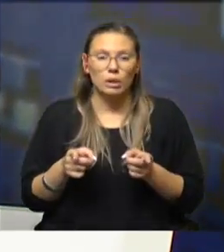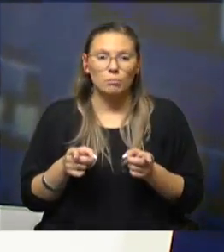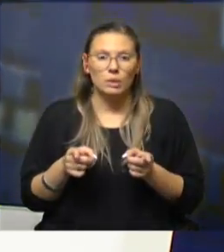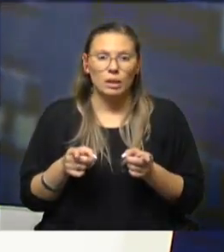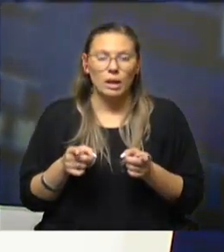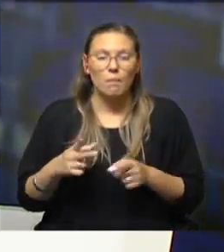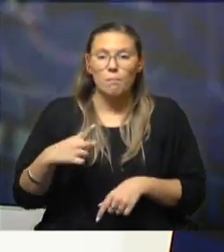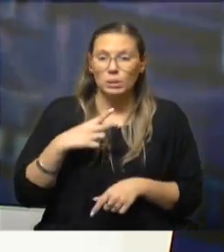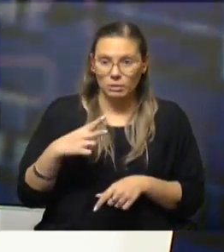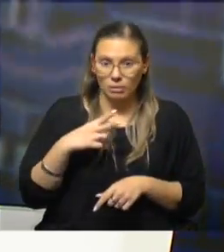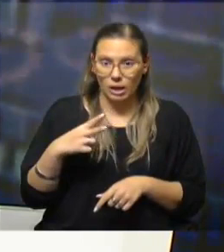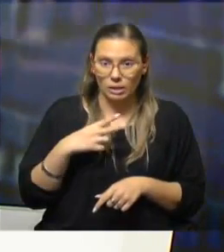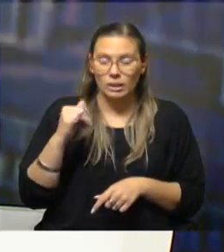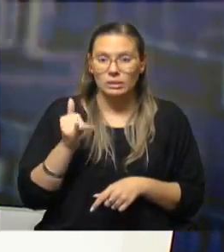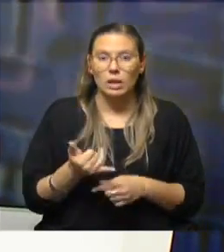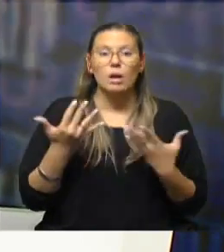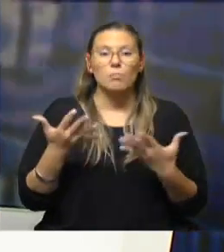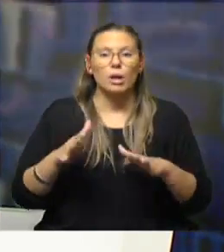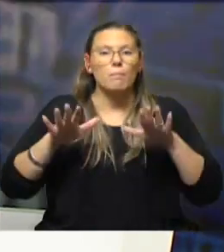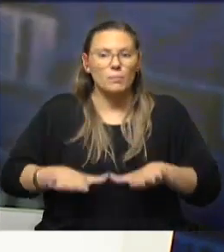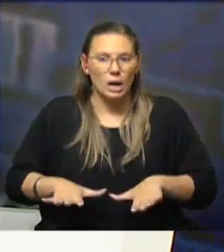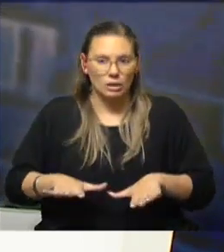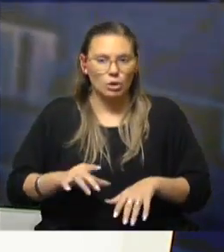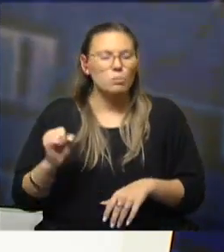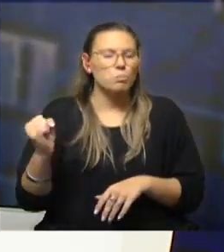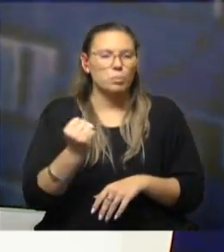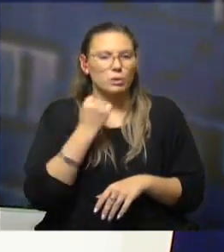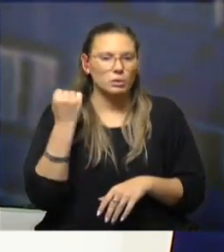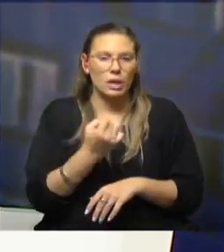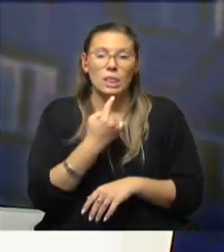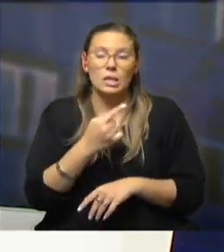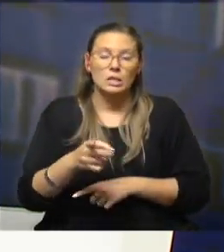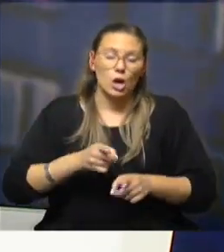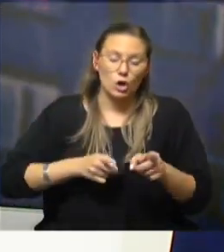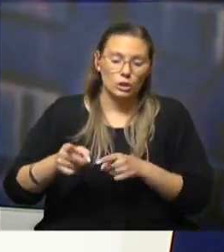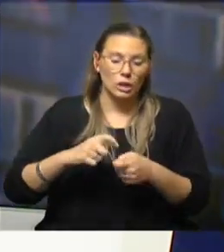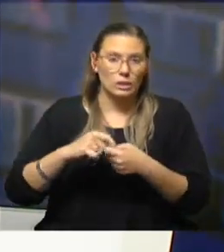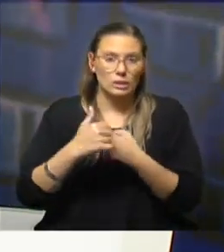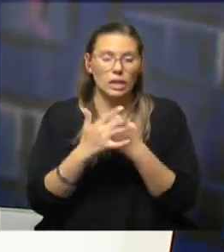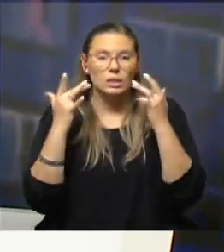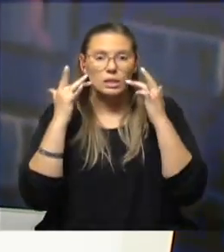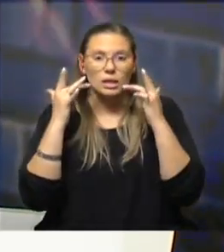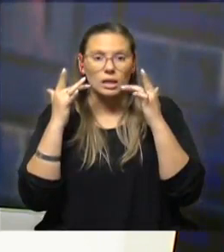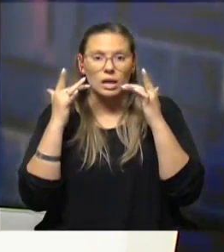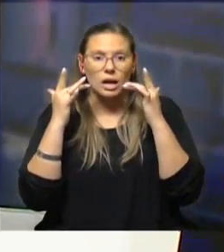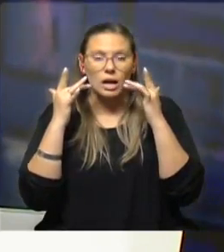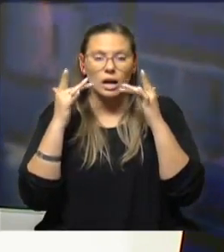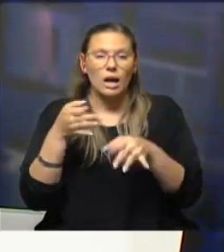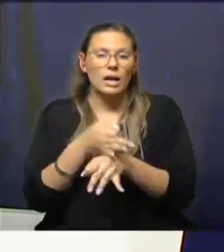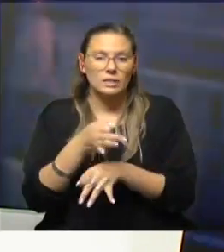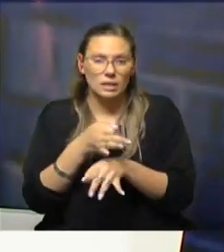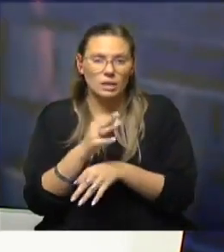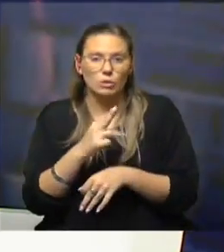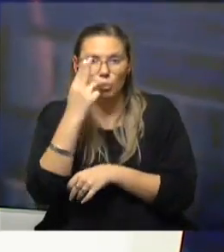educación privada. Por lo que la paralización es fuerte, dice la coordinadora de sindicatos de la enseñanza del Uruguay, que con alto nivel de